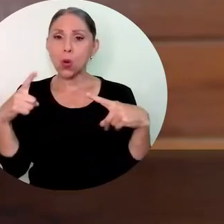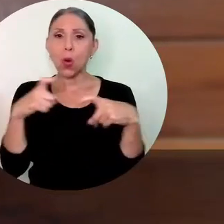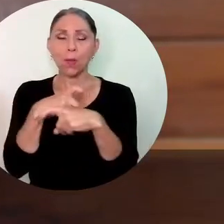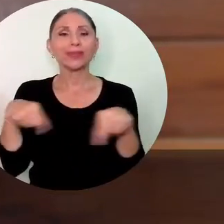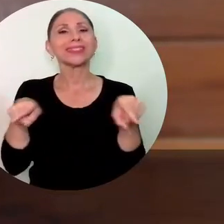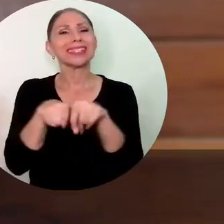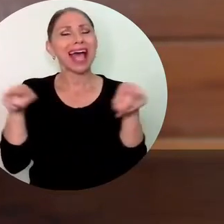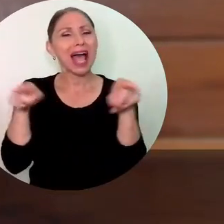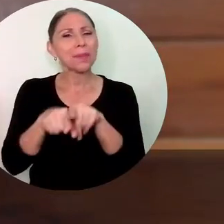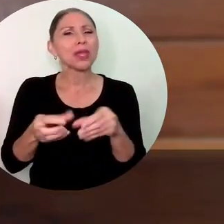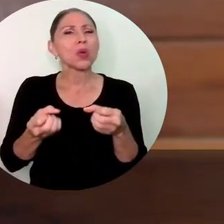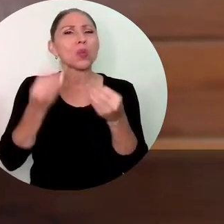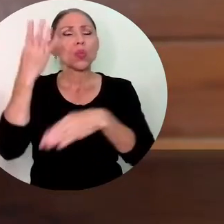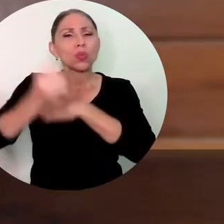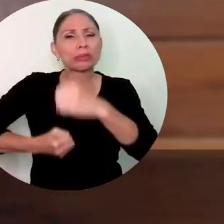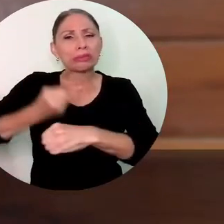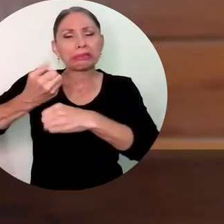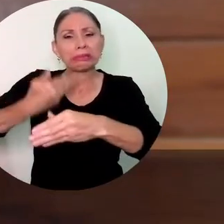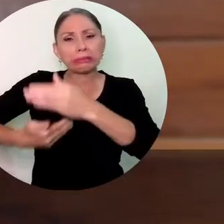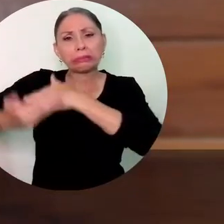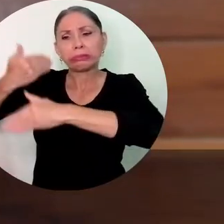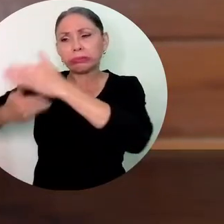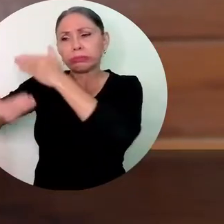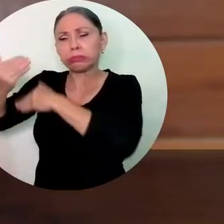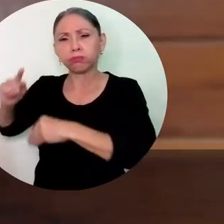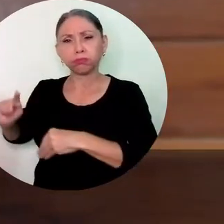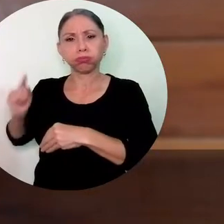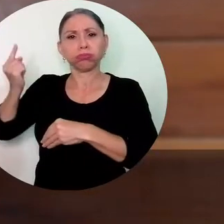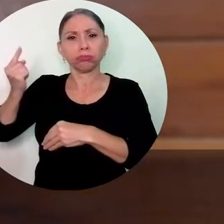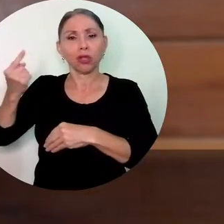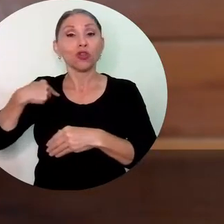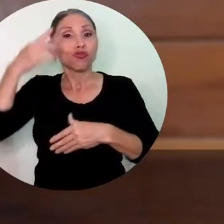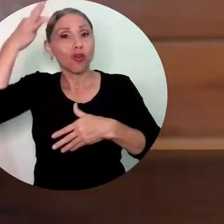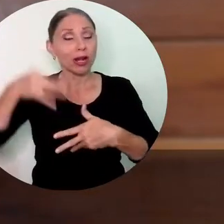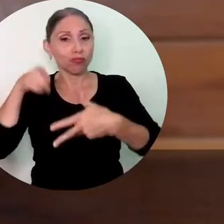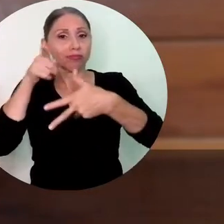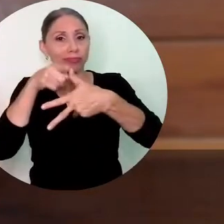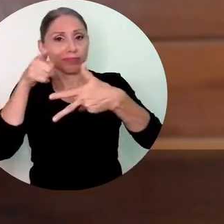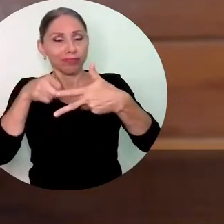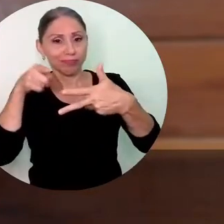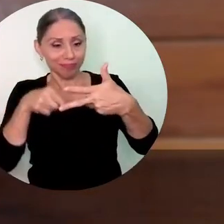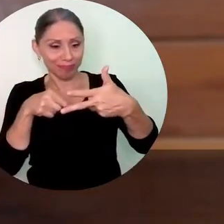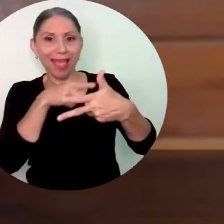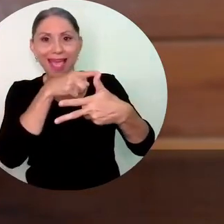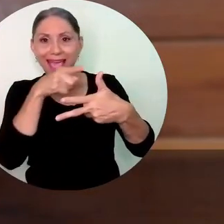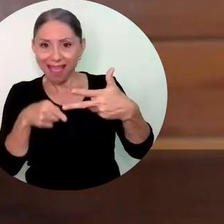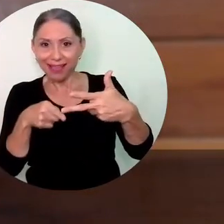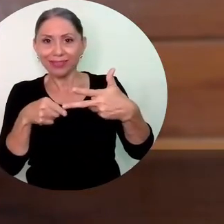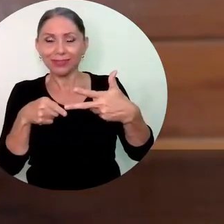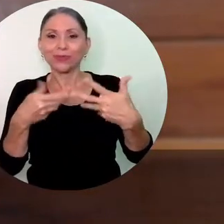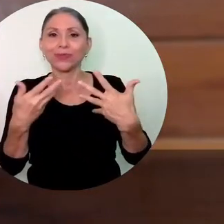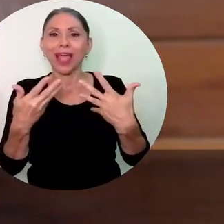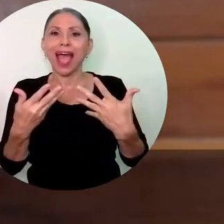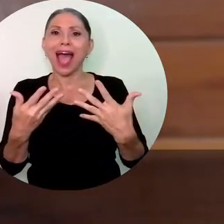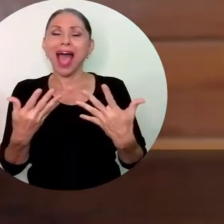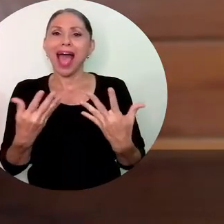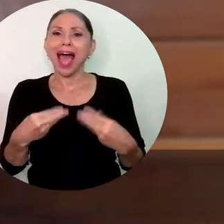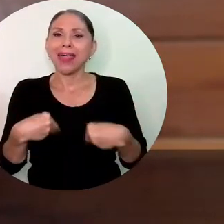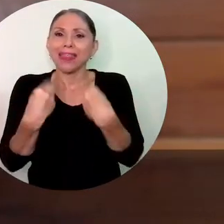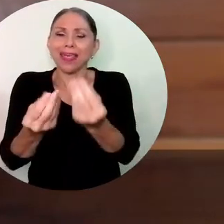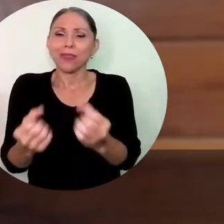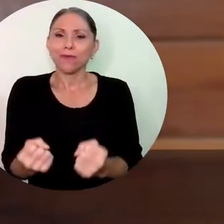complejos, también son ancestrales. Y yo creo que esos 3 pilares son lo que ha venido